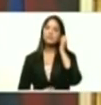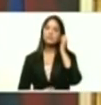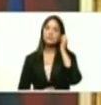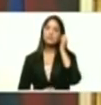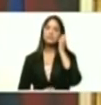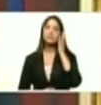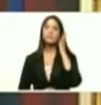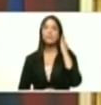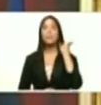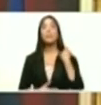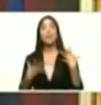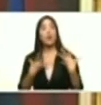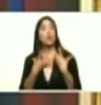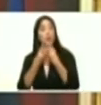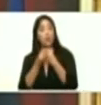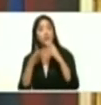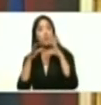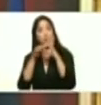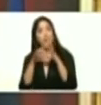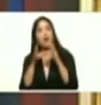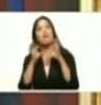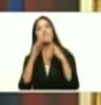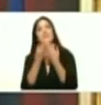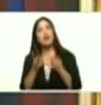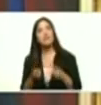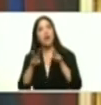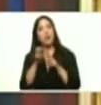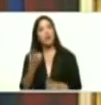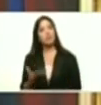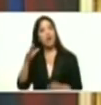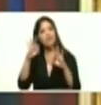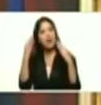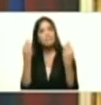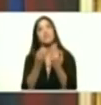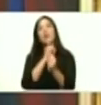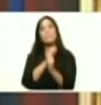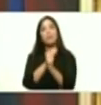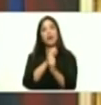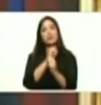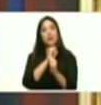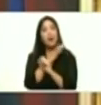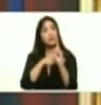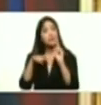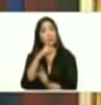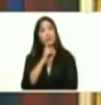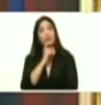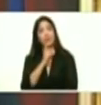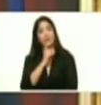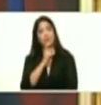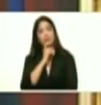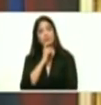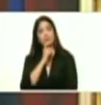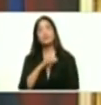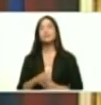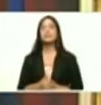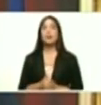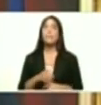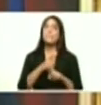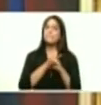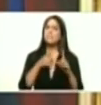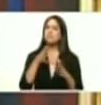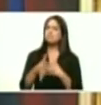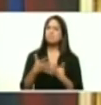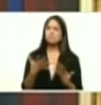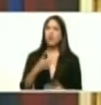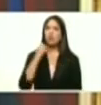juntos unimos el valor de la familia para trabajar y afrontar dificultades. Frente a la dureza de que,